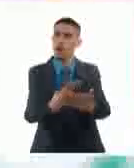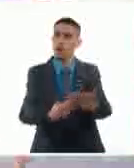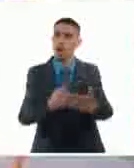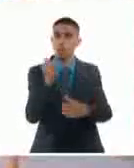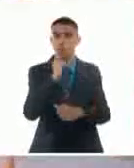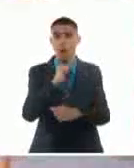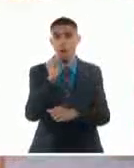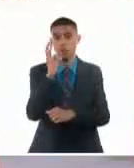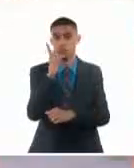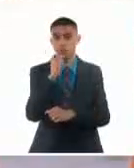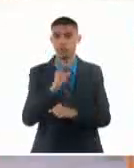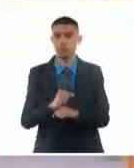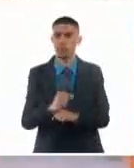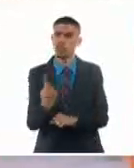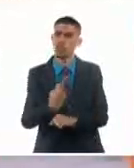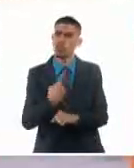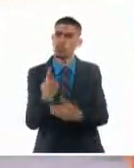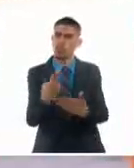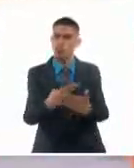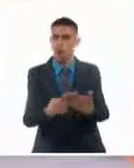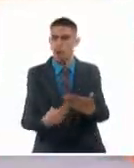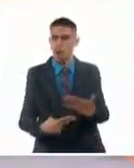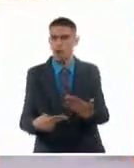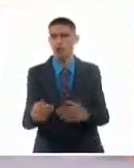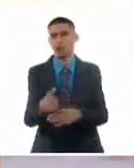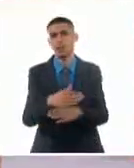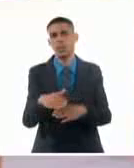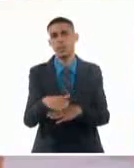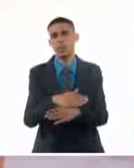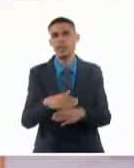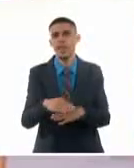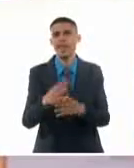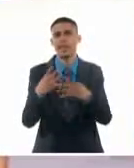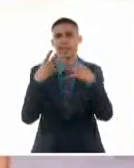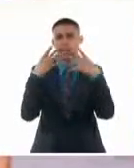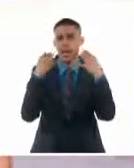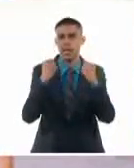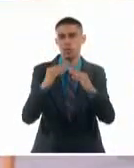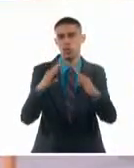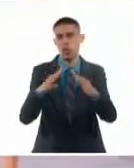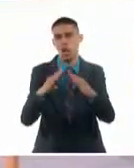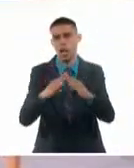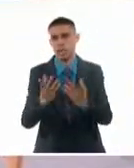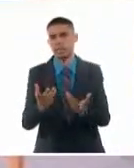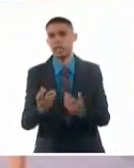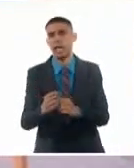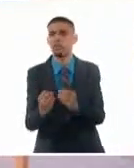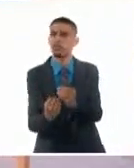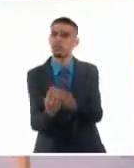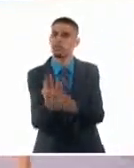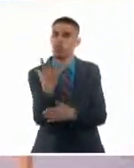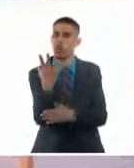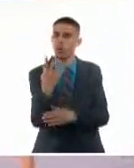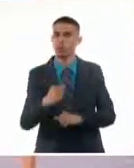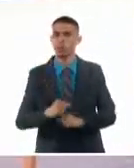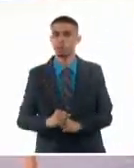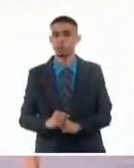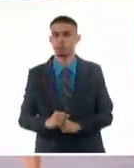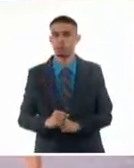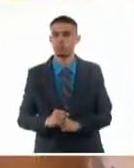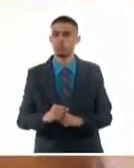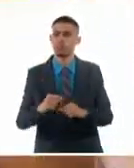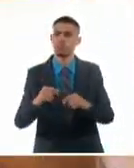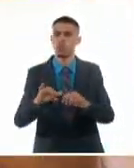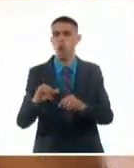interesantes. Pintamos como varias gatitos, casitas, florecitas. Flores,